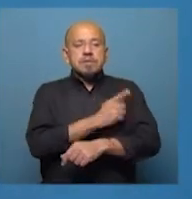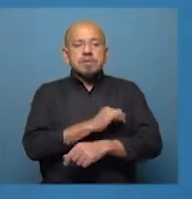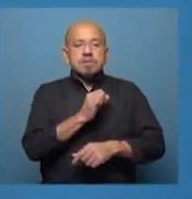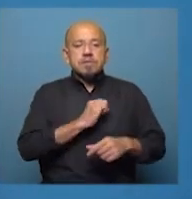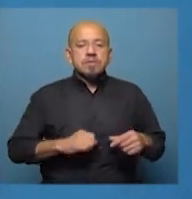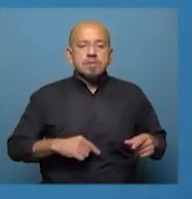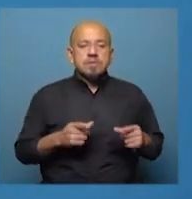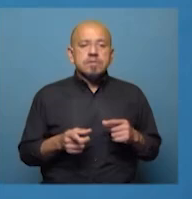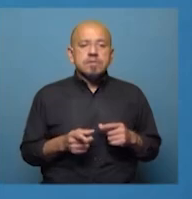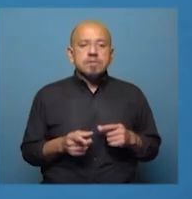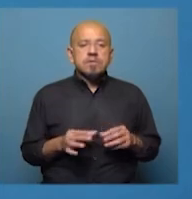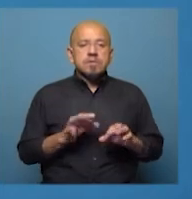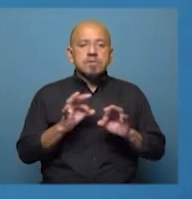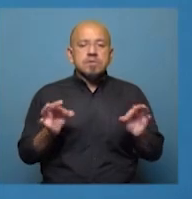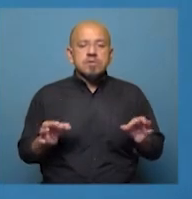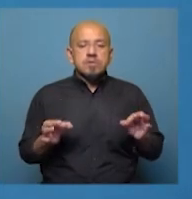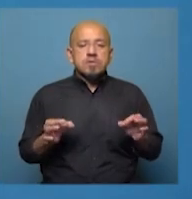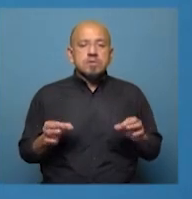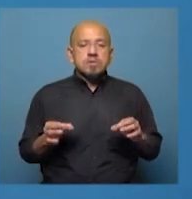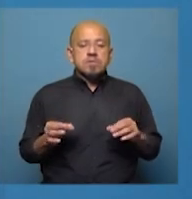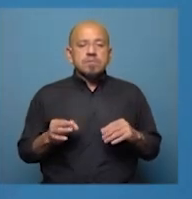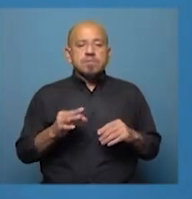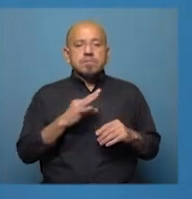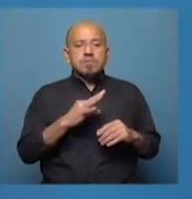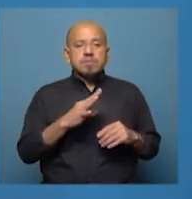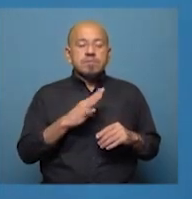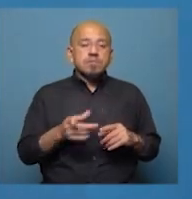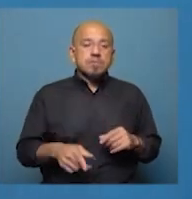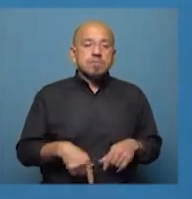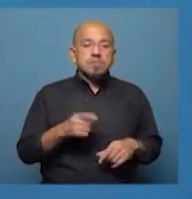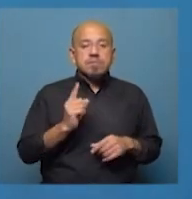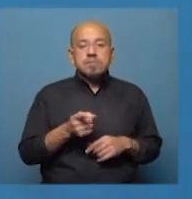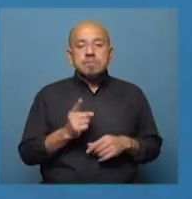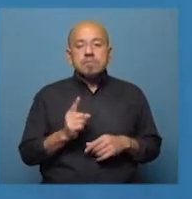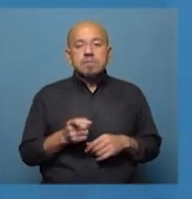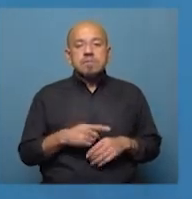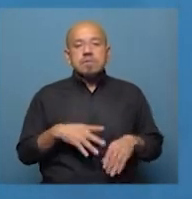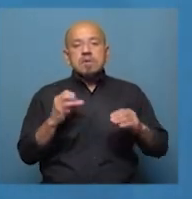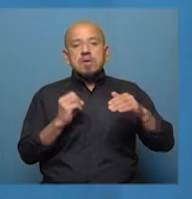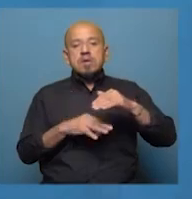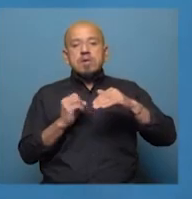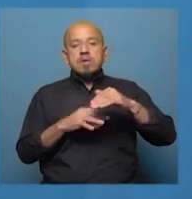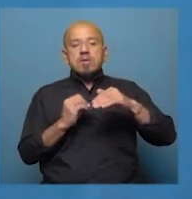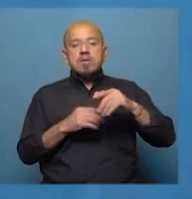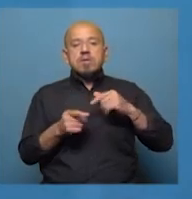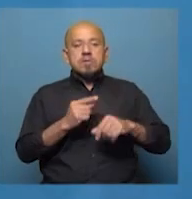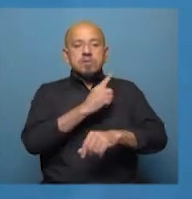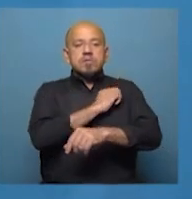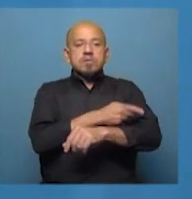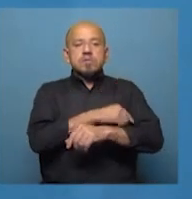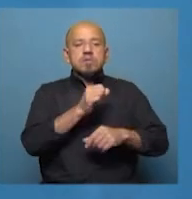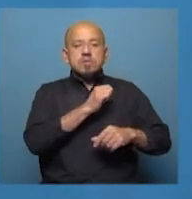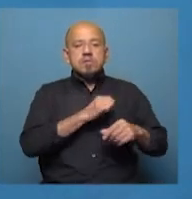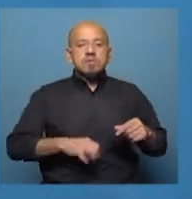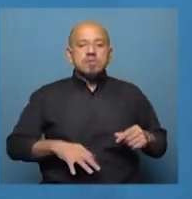o de lo contrario Si tuviera que hacer frente a obligaciones para las cuales el fondo no es suficiente el poder ejecutivo puede